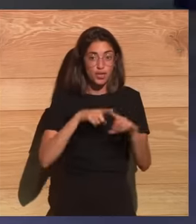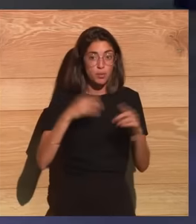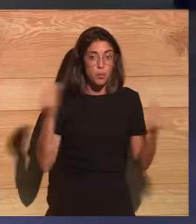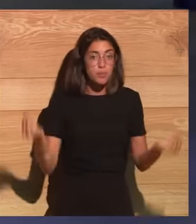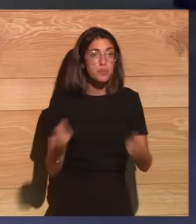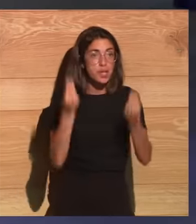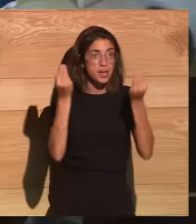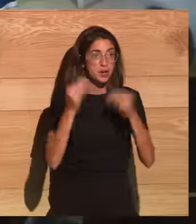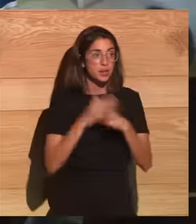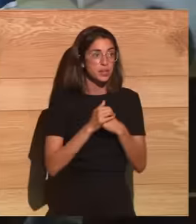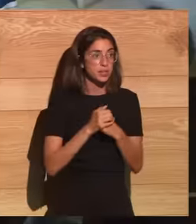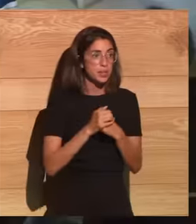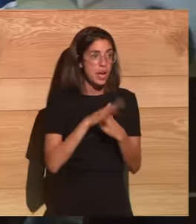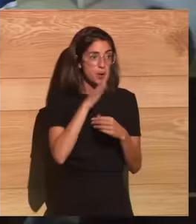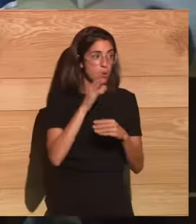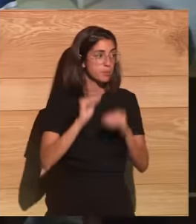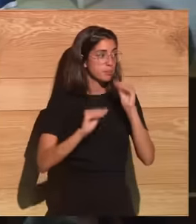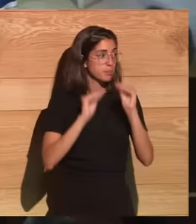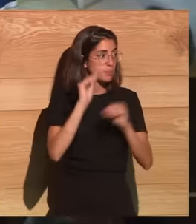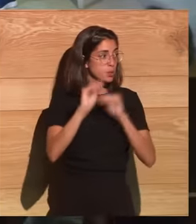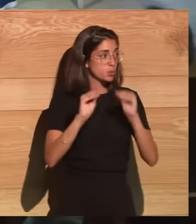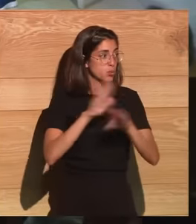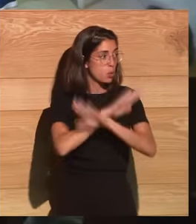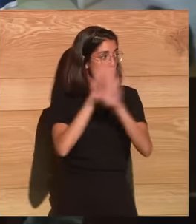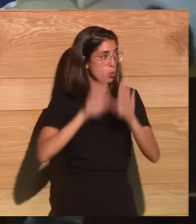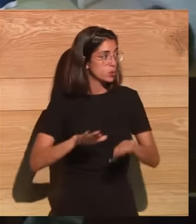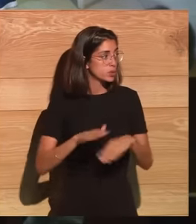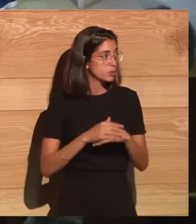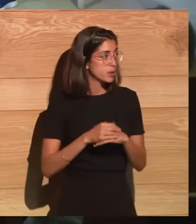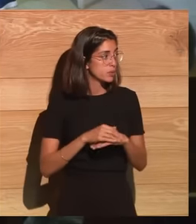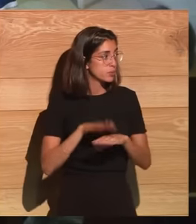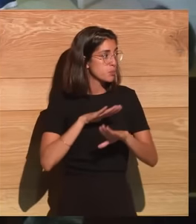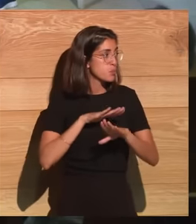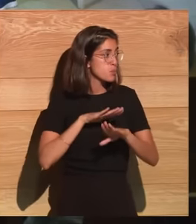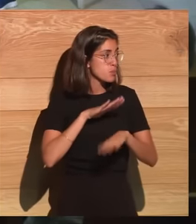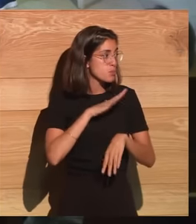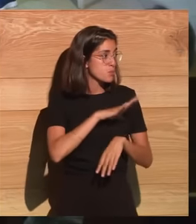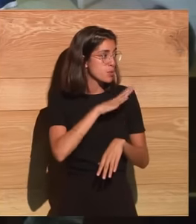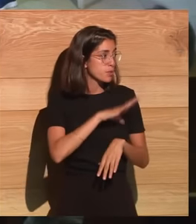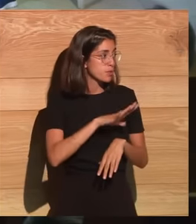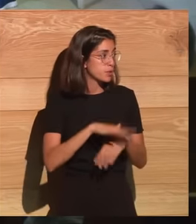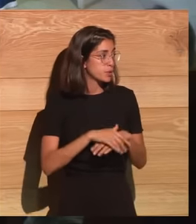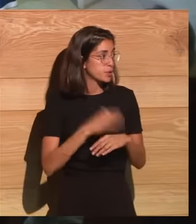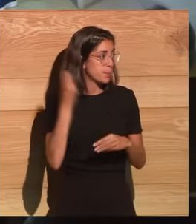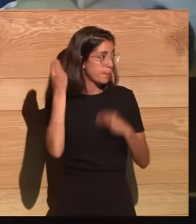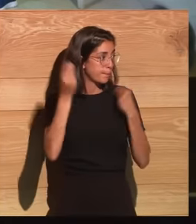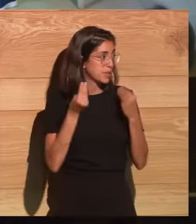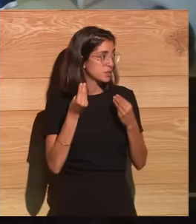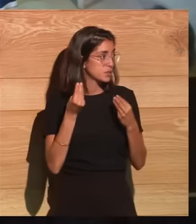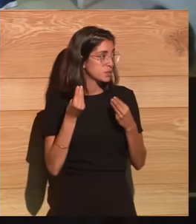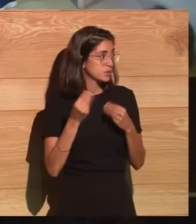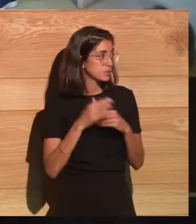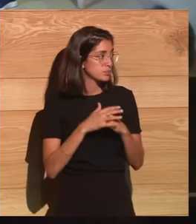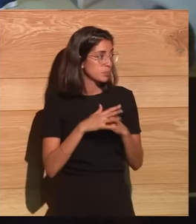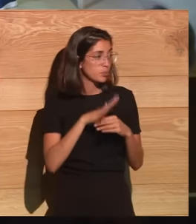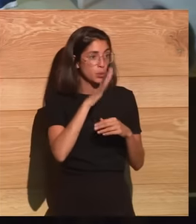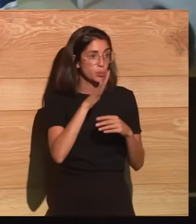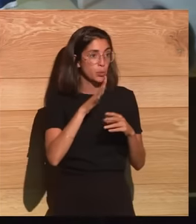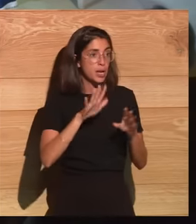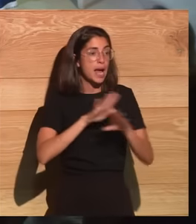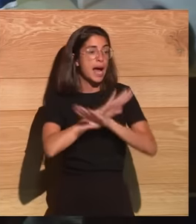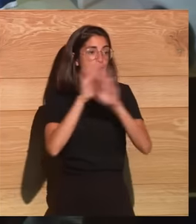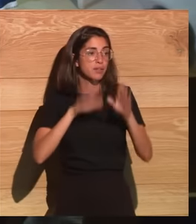Pues una última pregunta. Perfecto. Por favor, medítala bien. Tiene que ser nutritiva, porque de alguna manera tiene que acabar recogiendo